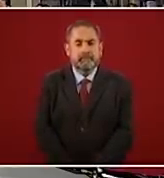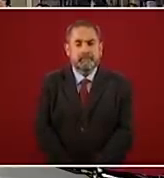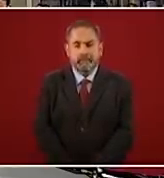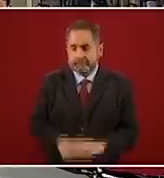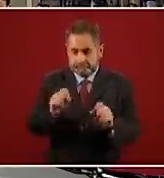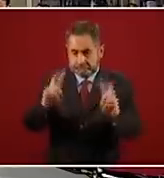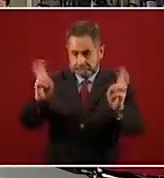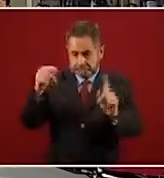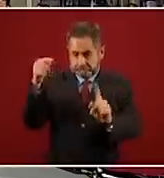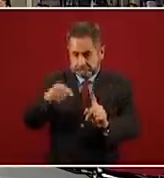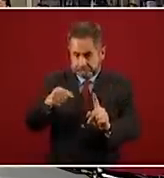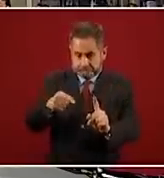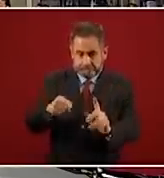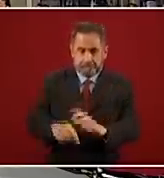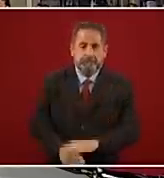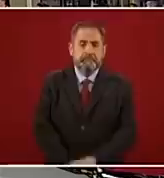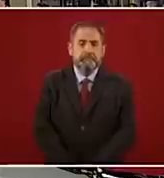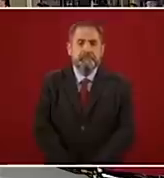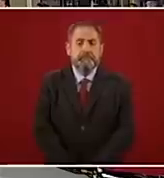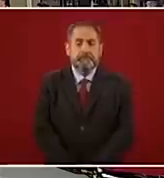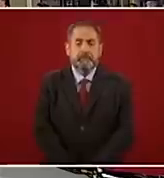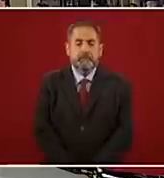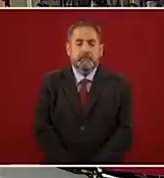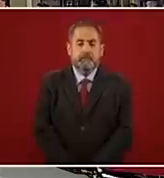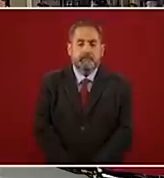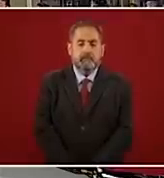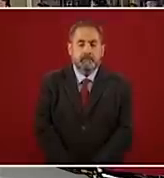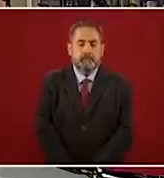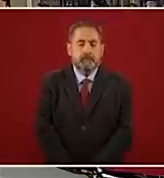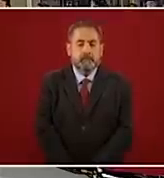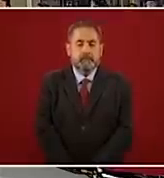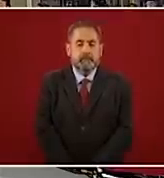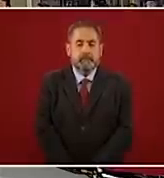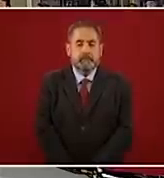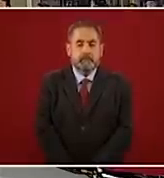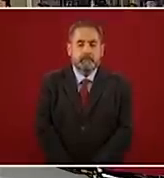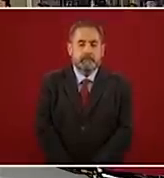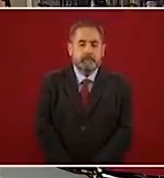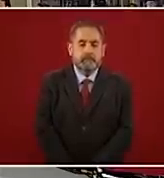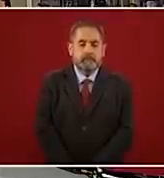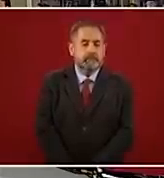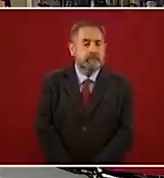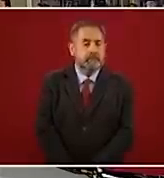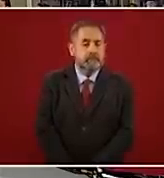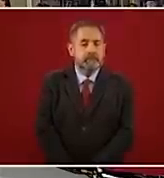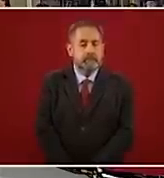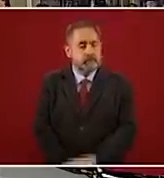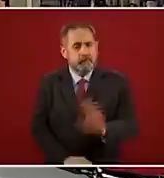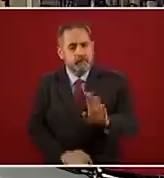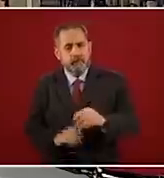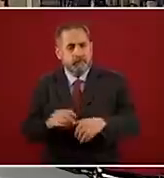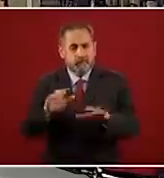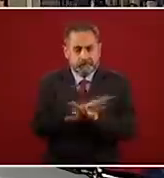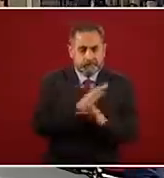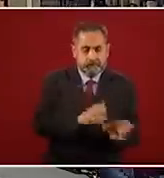Sobre el tema. Señor presidente, respecto al plan de infraestructura que se presentará en breve y que se posterga para el